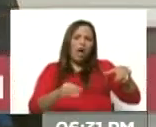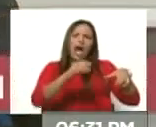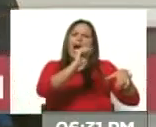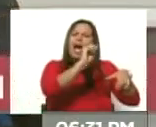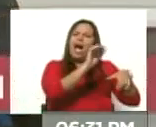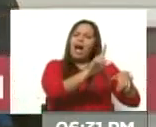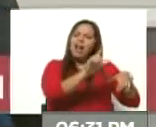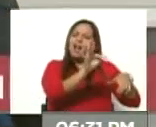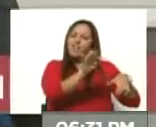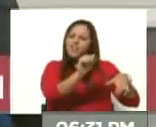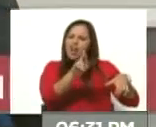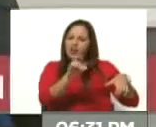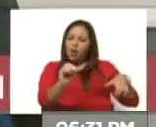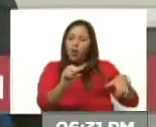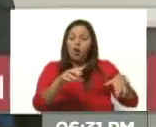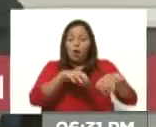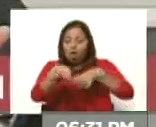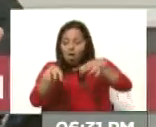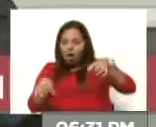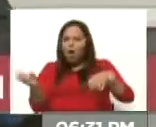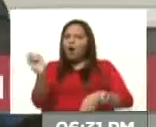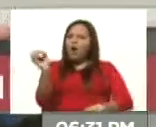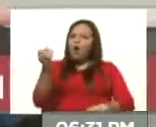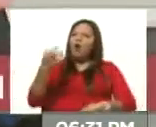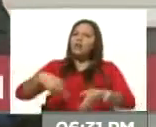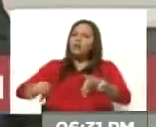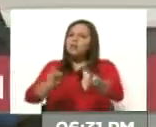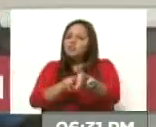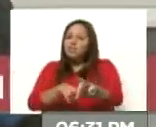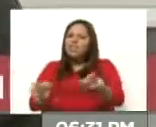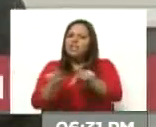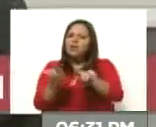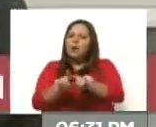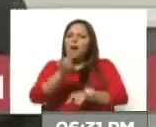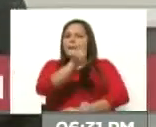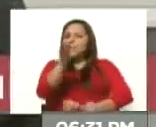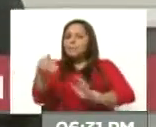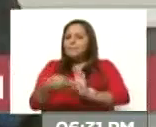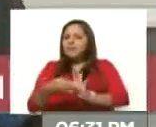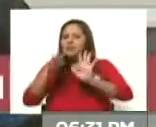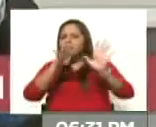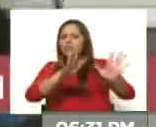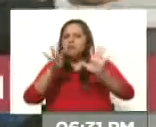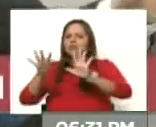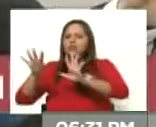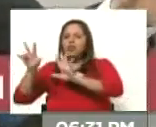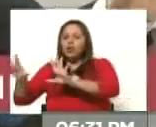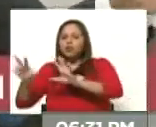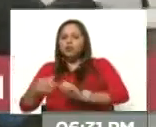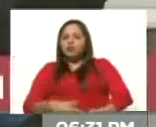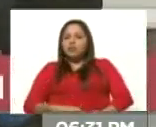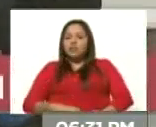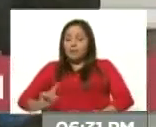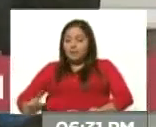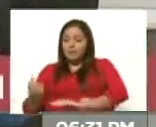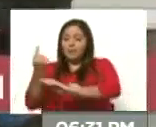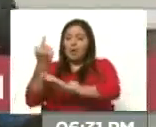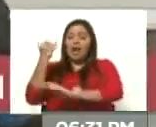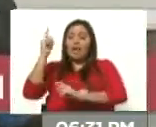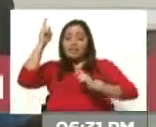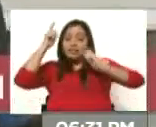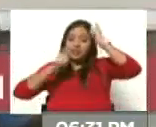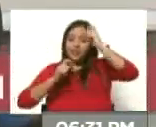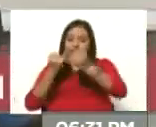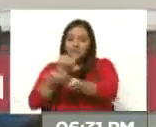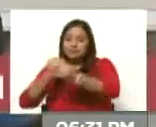un escenario que tuvimos en el año 1998 del cual sully una si se puede decir que fue de hugo chávez que en enero no aprecian las encuestas pero que a